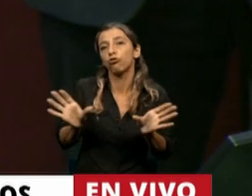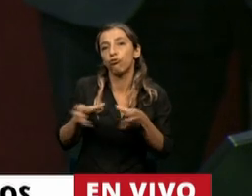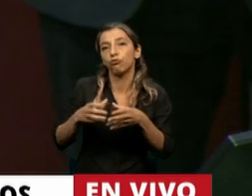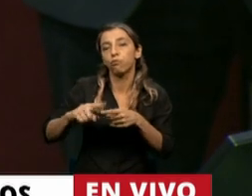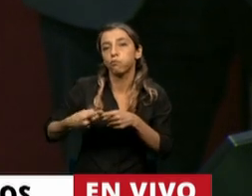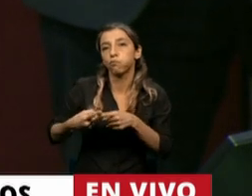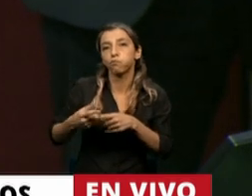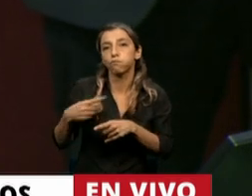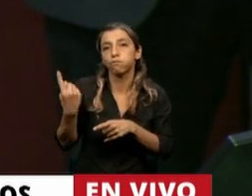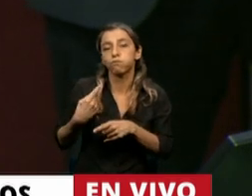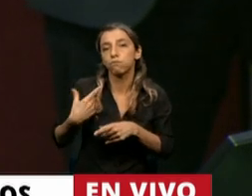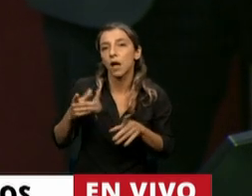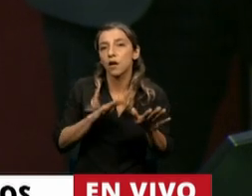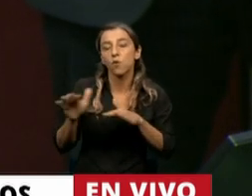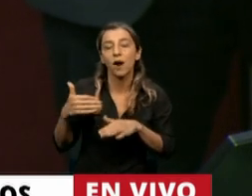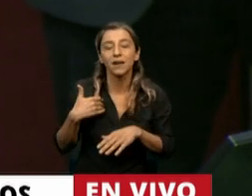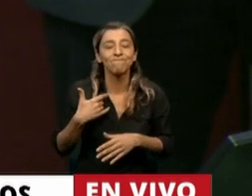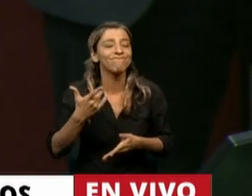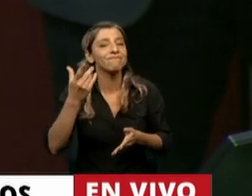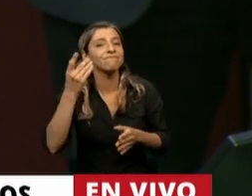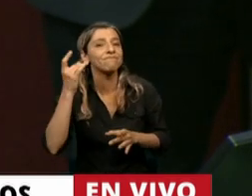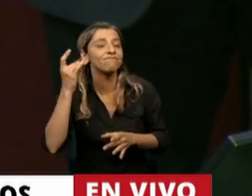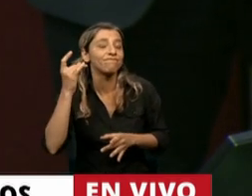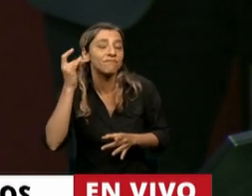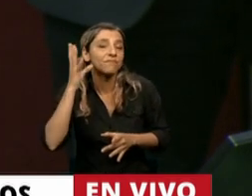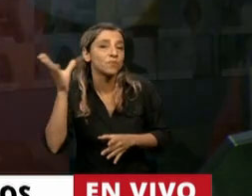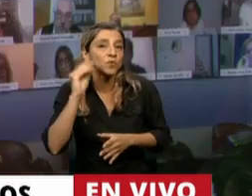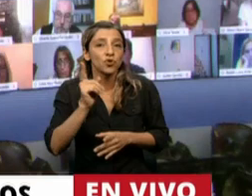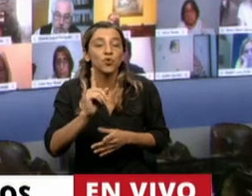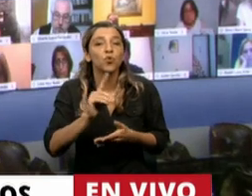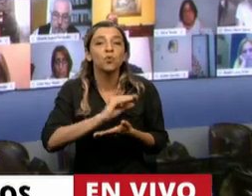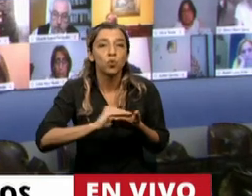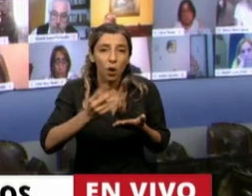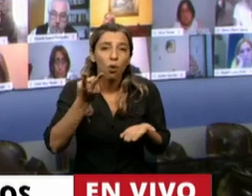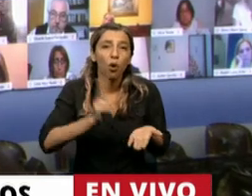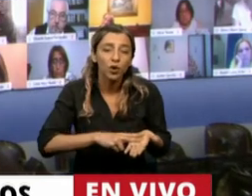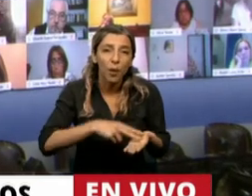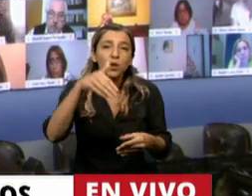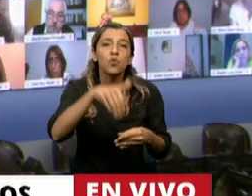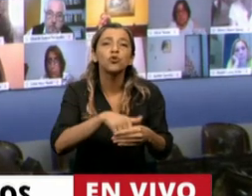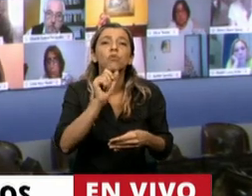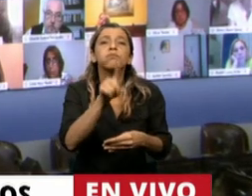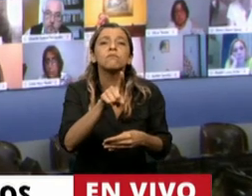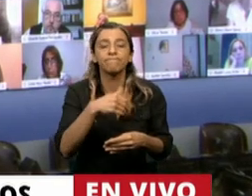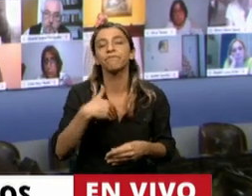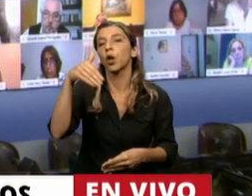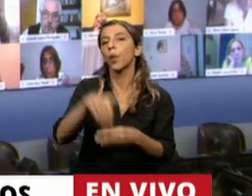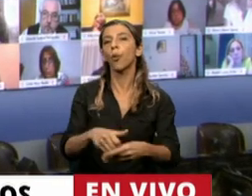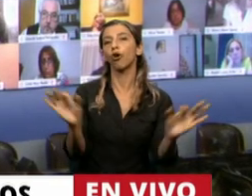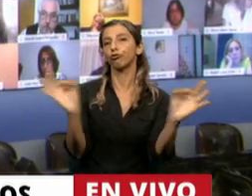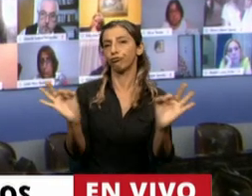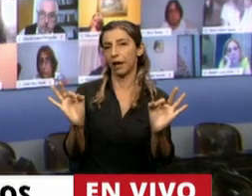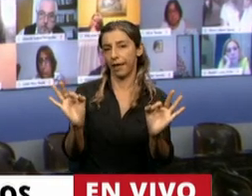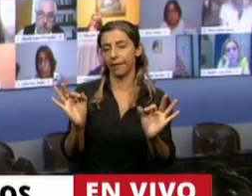compañeros No lo escucho diputado si me pueda repetir el sentido de su voto abstención señor